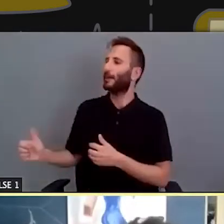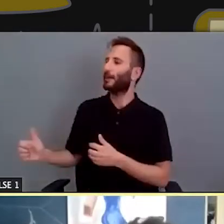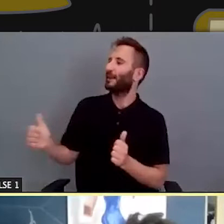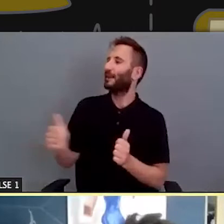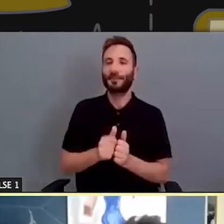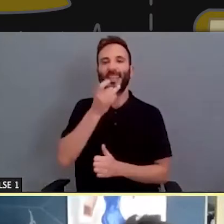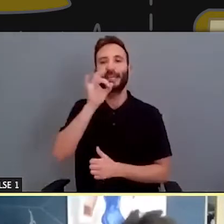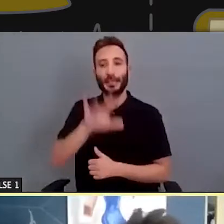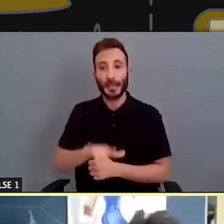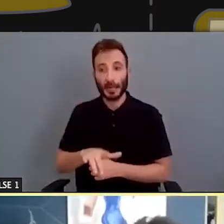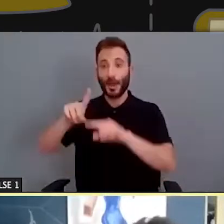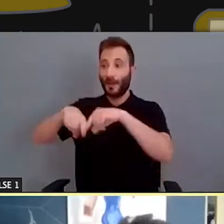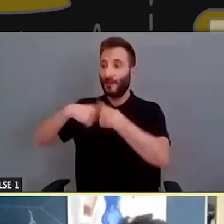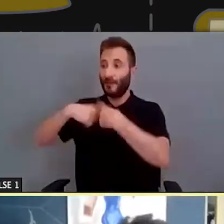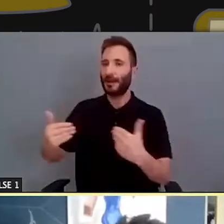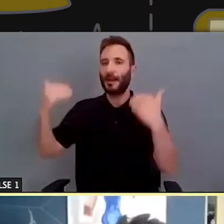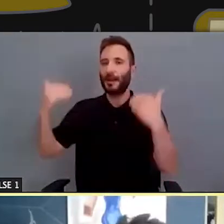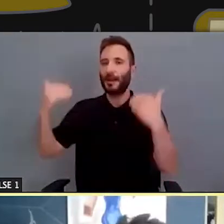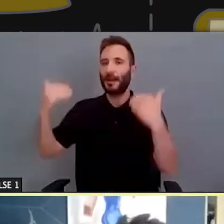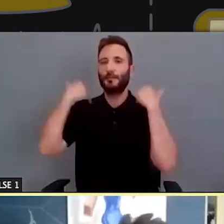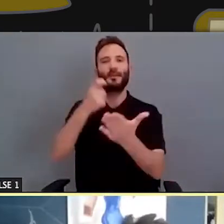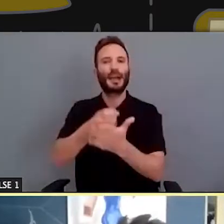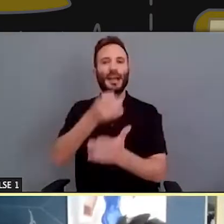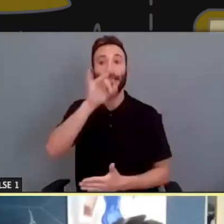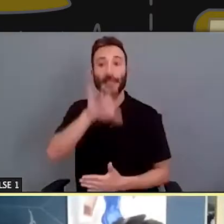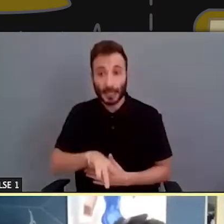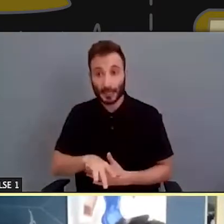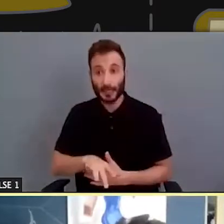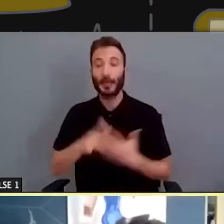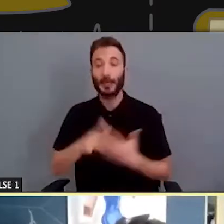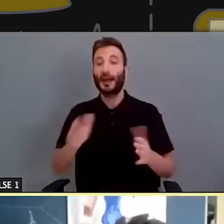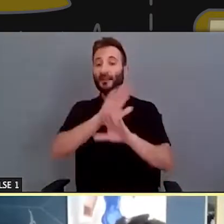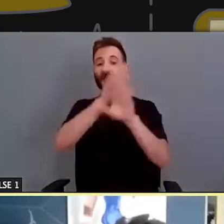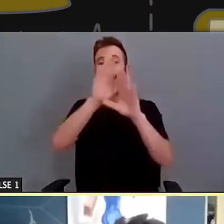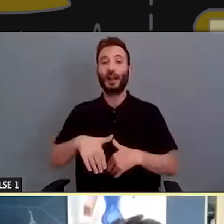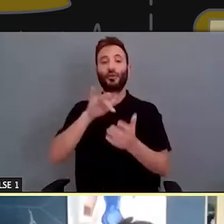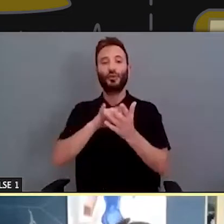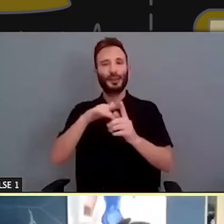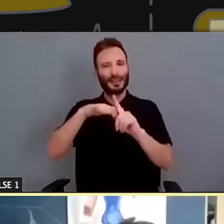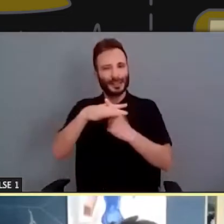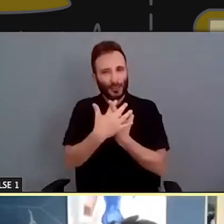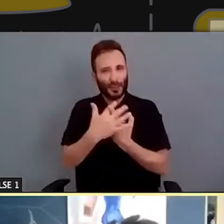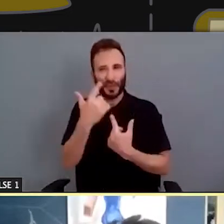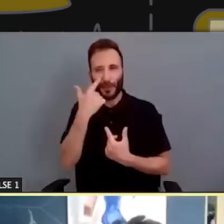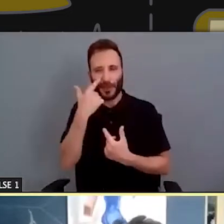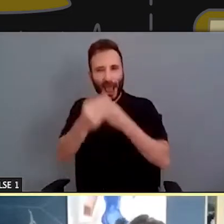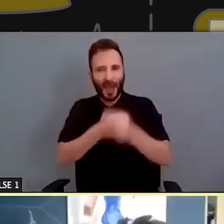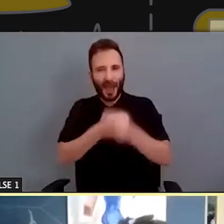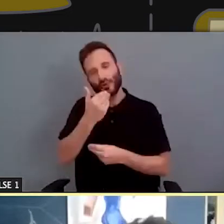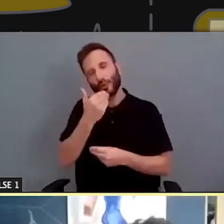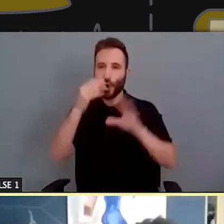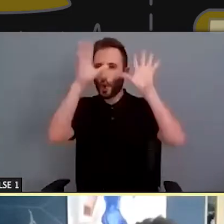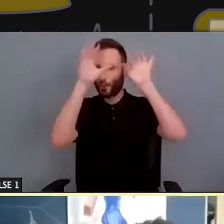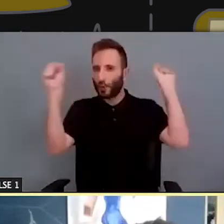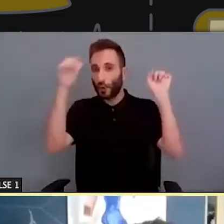a tu familia, quién va a pagar todo esto. Entonces hemos intentado aprender y un poco hacer un tipo de protocolo que sería en el futuro si